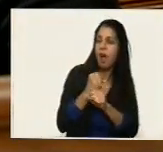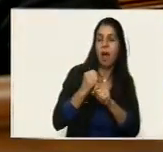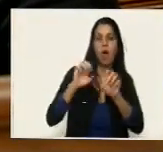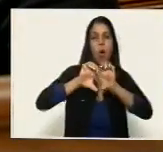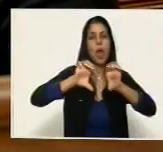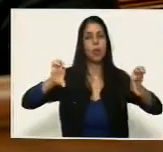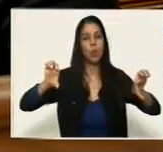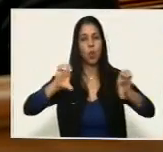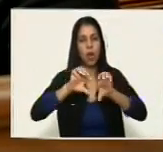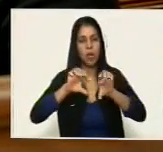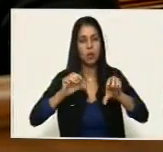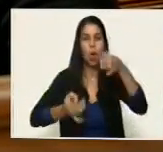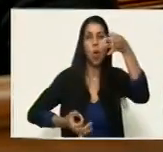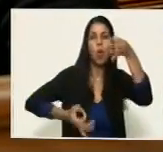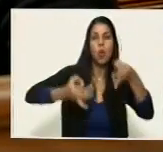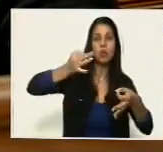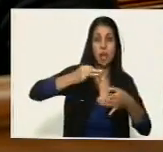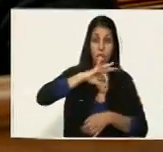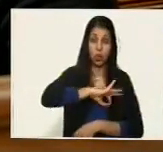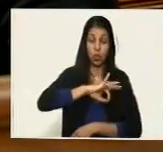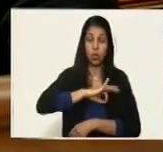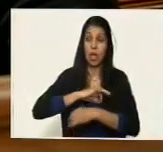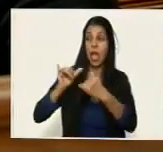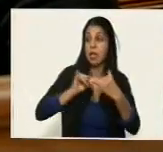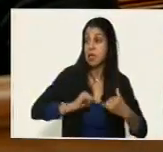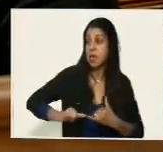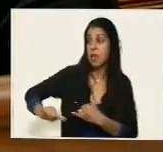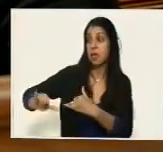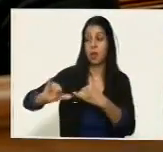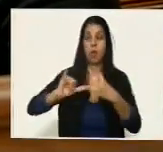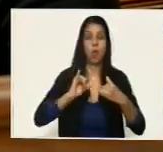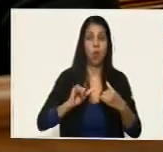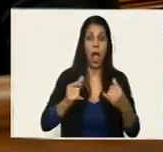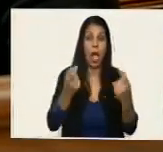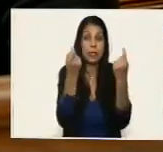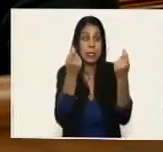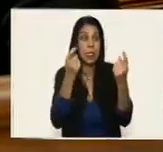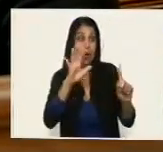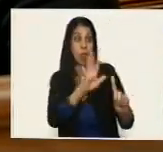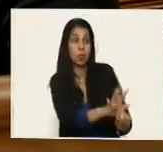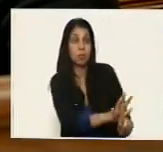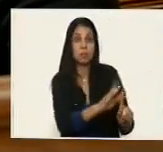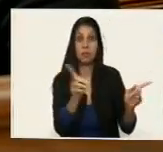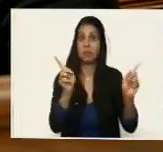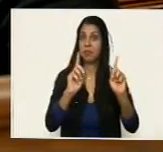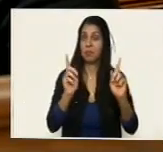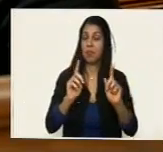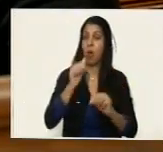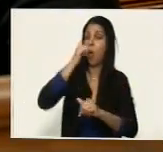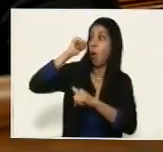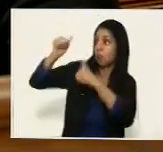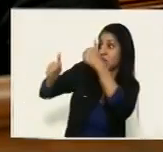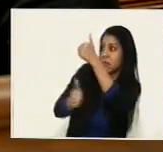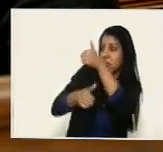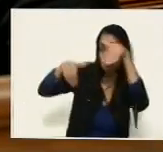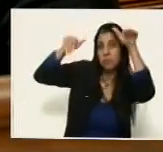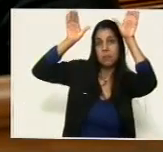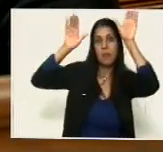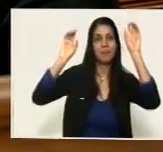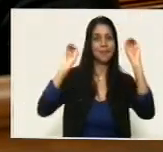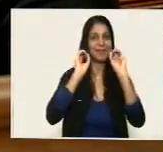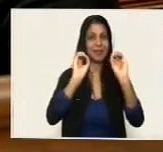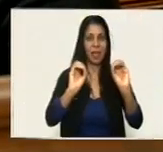la justicia social y a la igualdad sin discriminación ni subordinación alguna, promoviendo